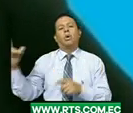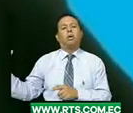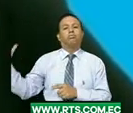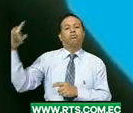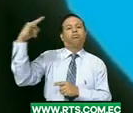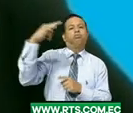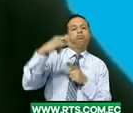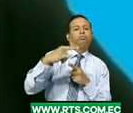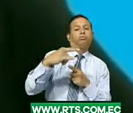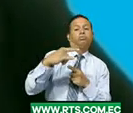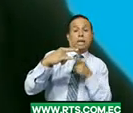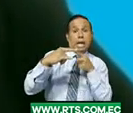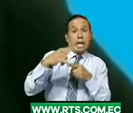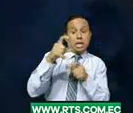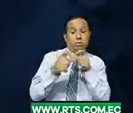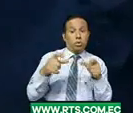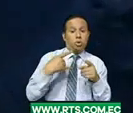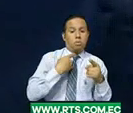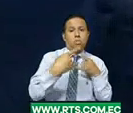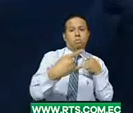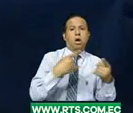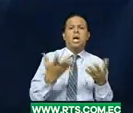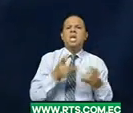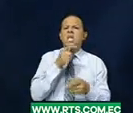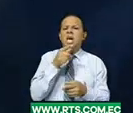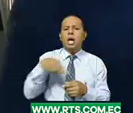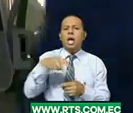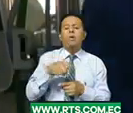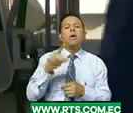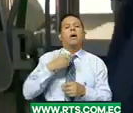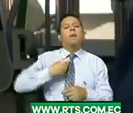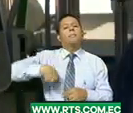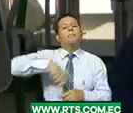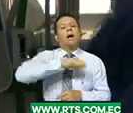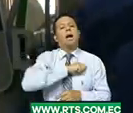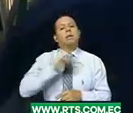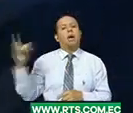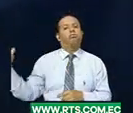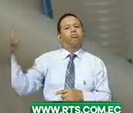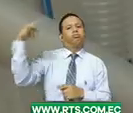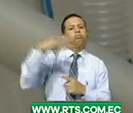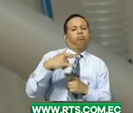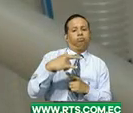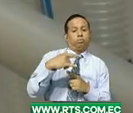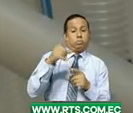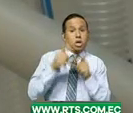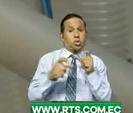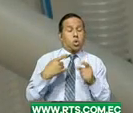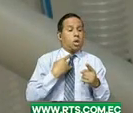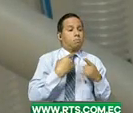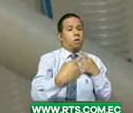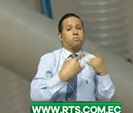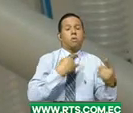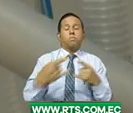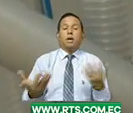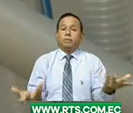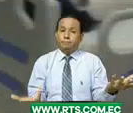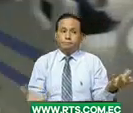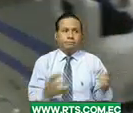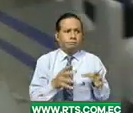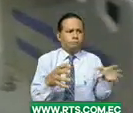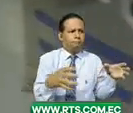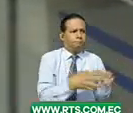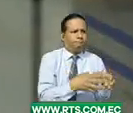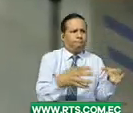aeropuerto, específicamente de España. Por esa razón, explicó la ministra de Salud, fueron aislados de manera inmediata. Los contactos de los infectados